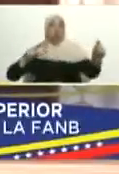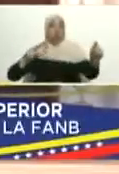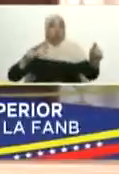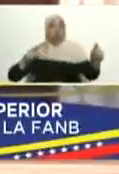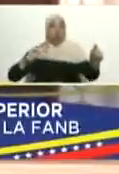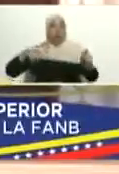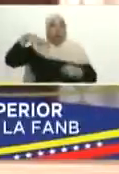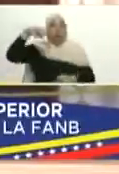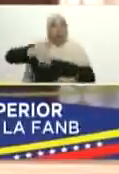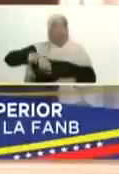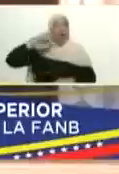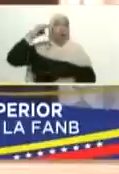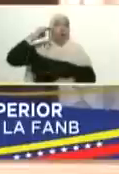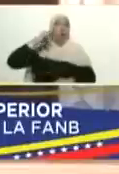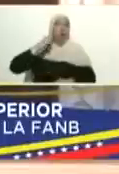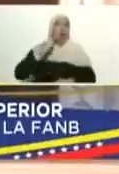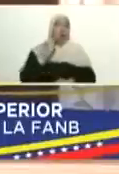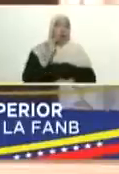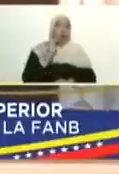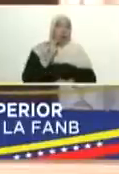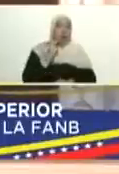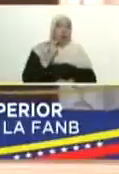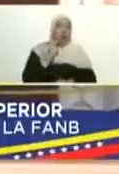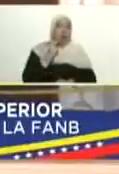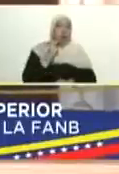¿verdad? ¿Todo esto se puede decir?